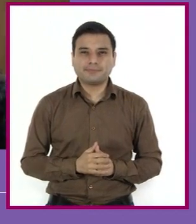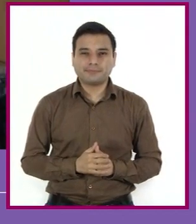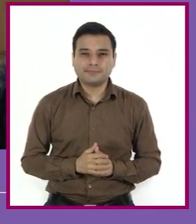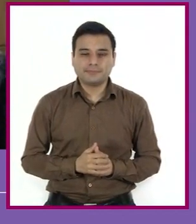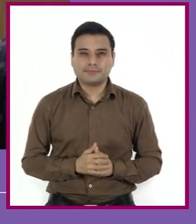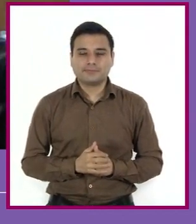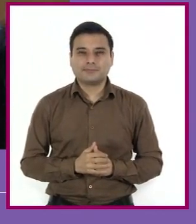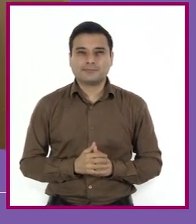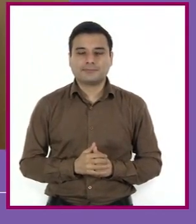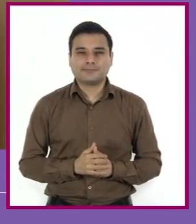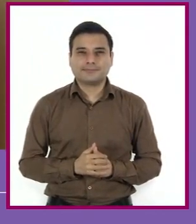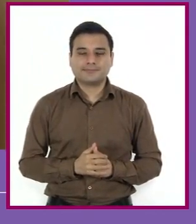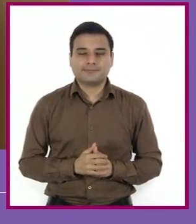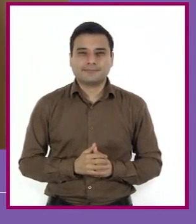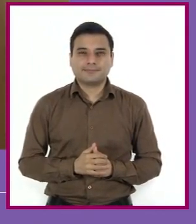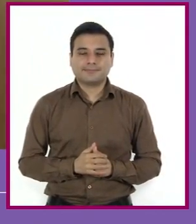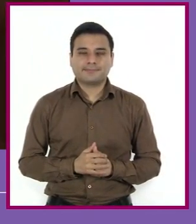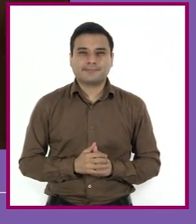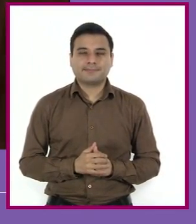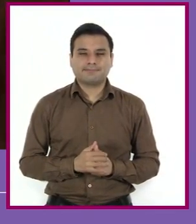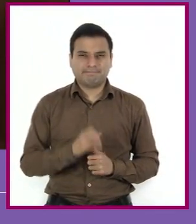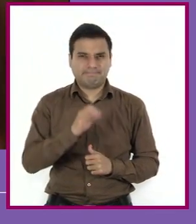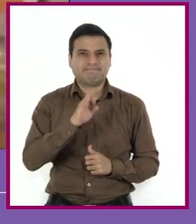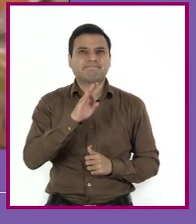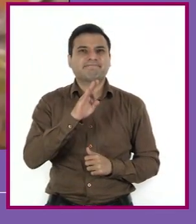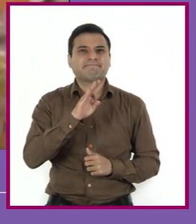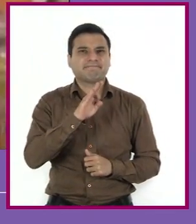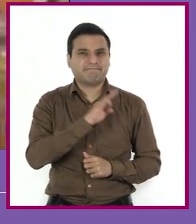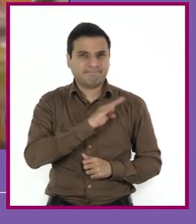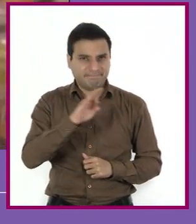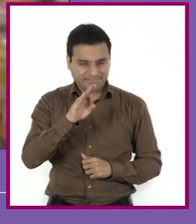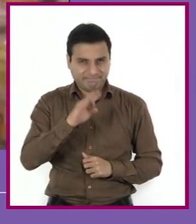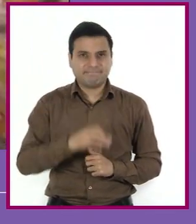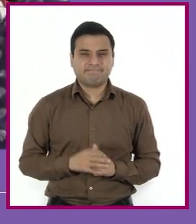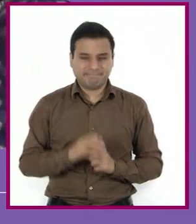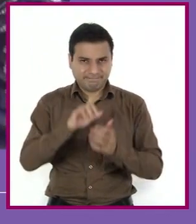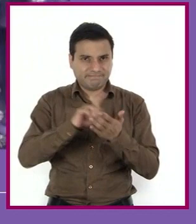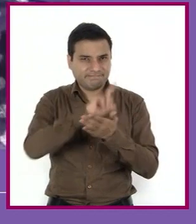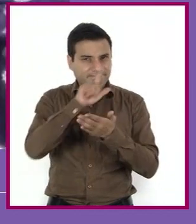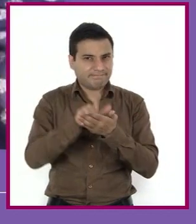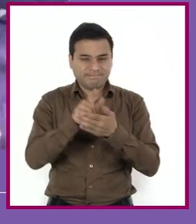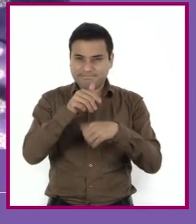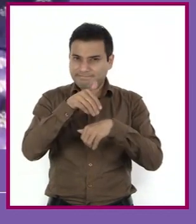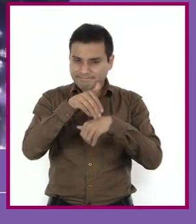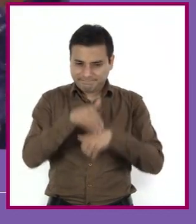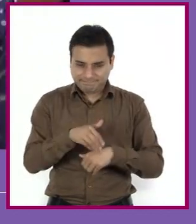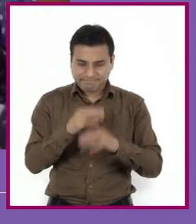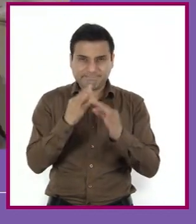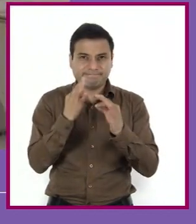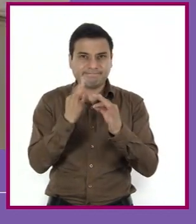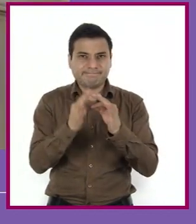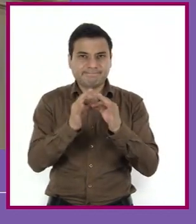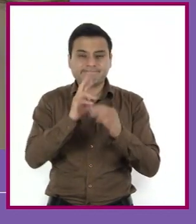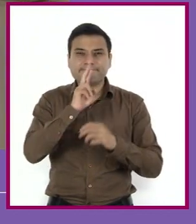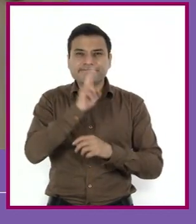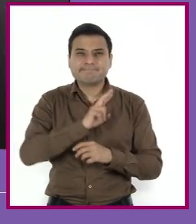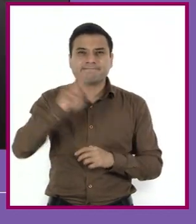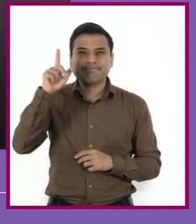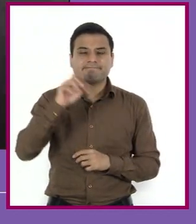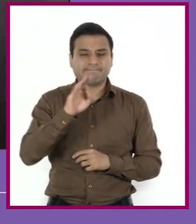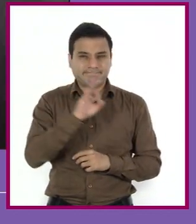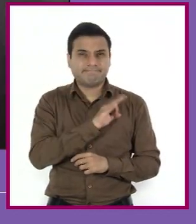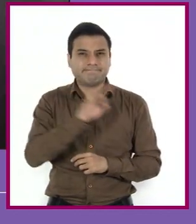Hay que apostar y creer que es posible hacer realidad la cultura de la legalidad democrática en México, donde las